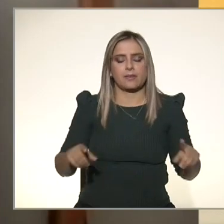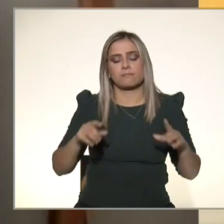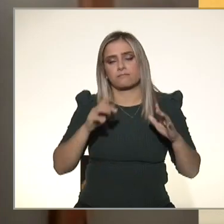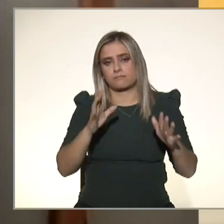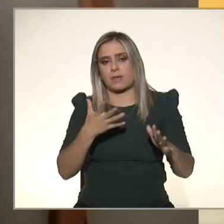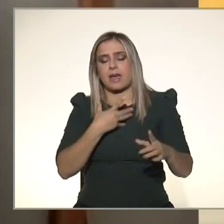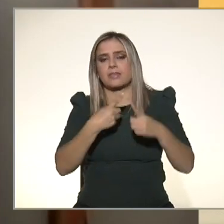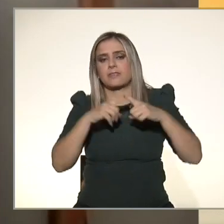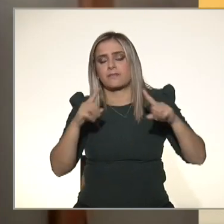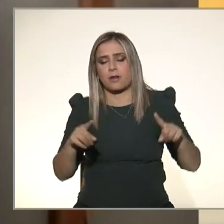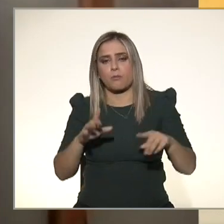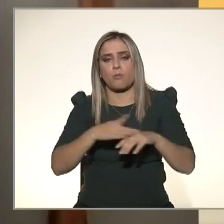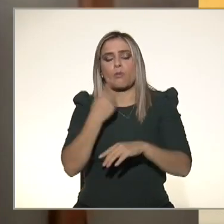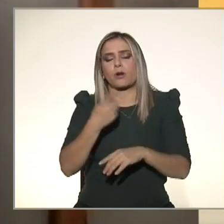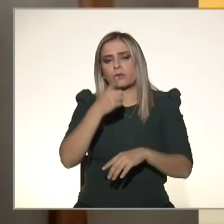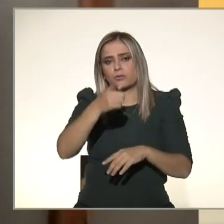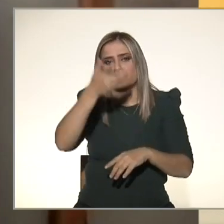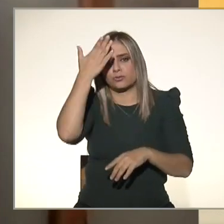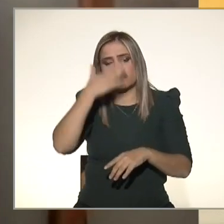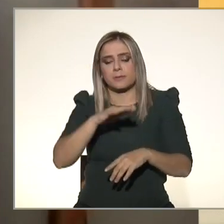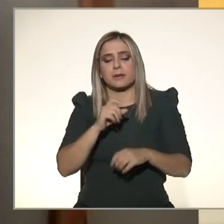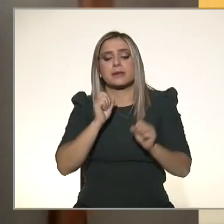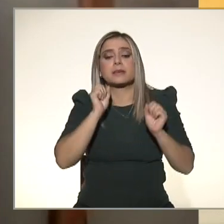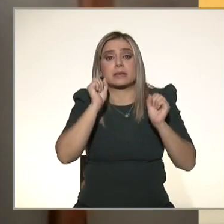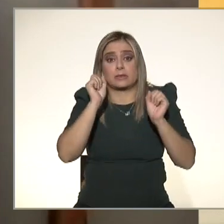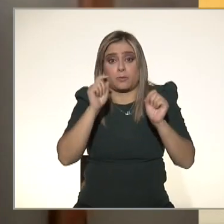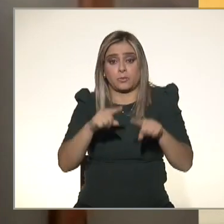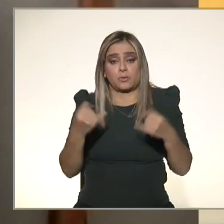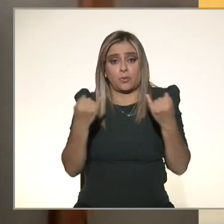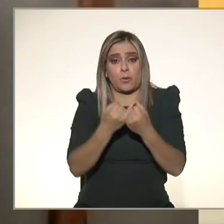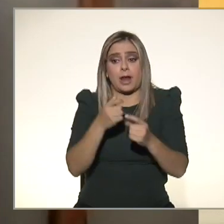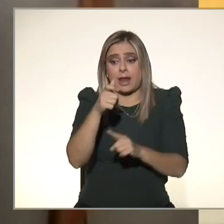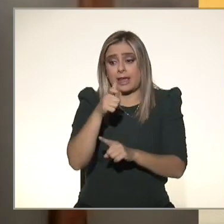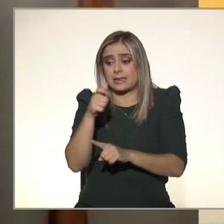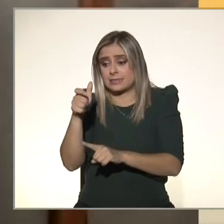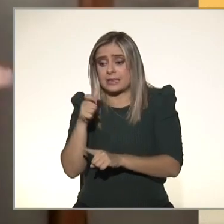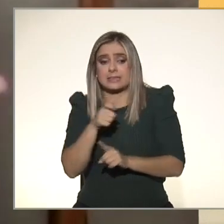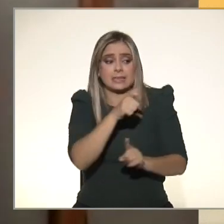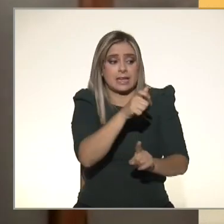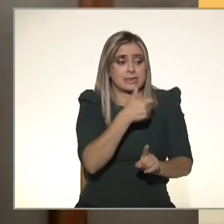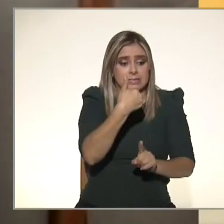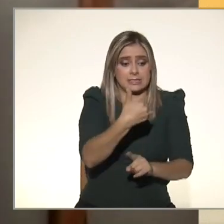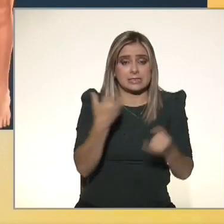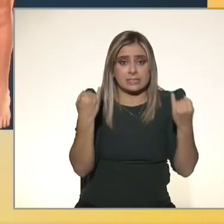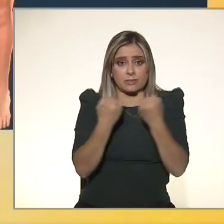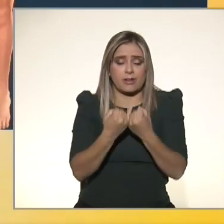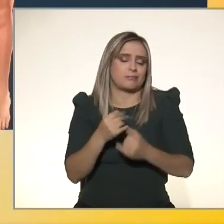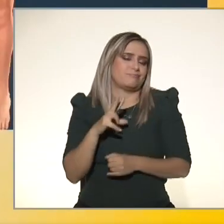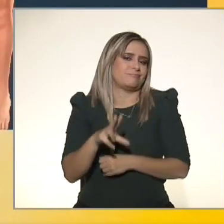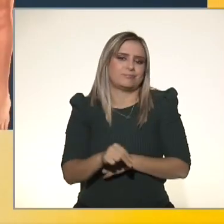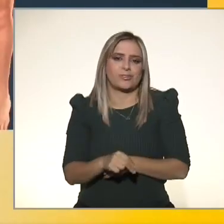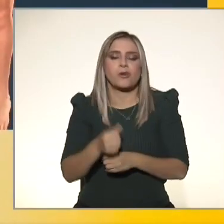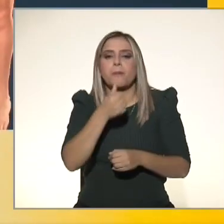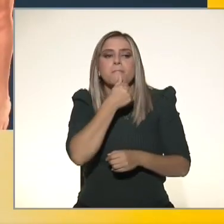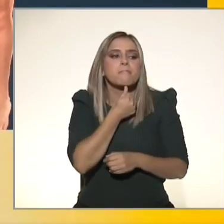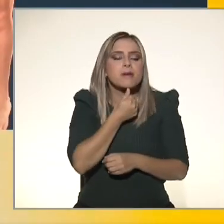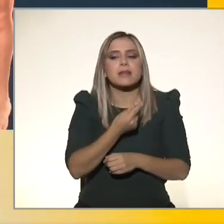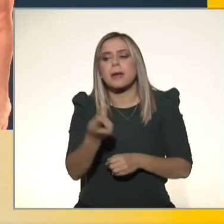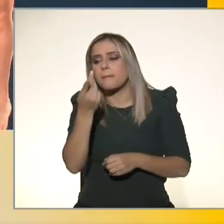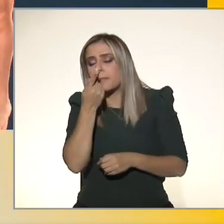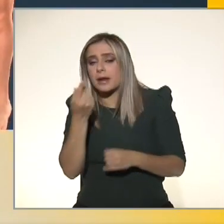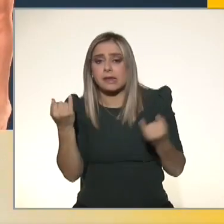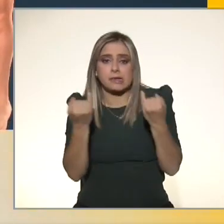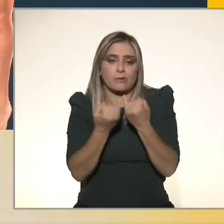no es igual tener una fórmula sexosómica XX que una XY, no es igual tener vulva que pene, no